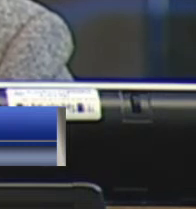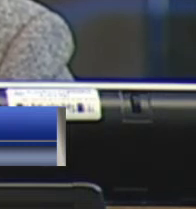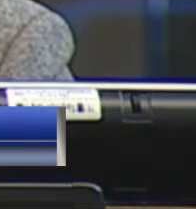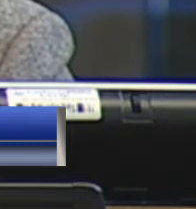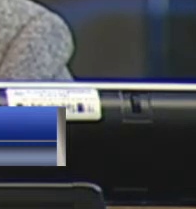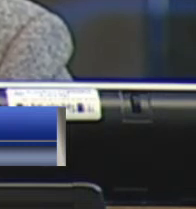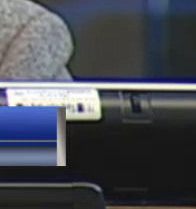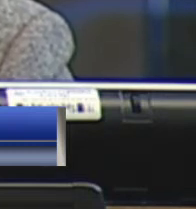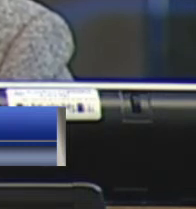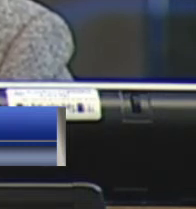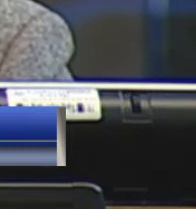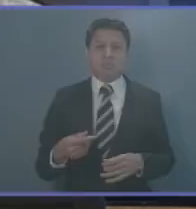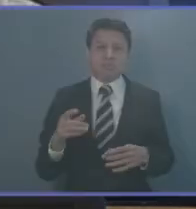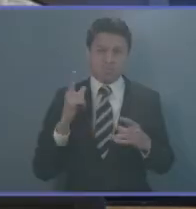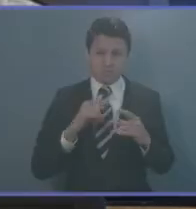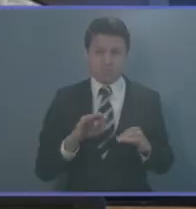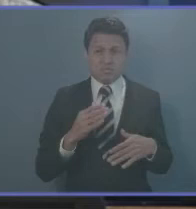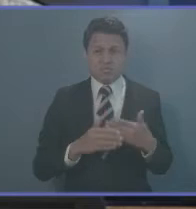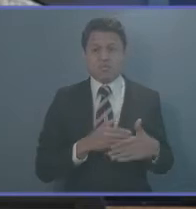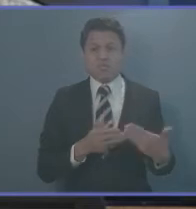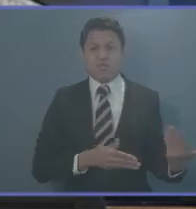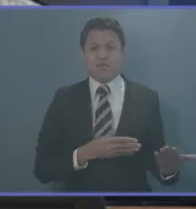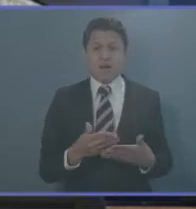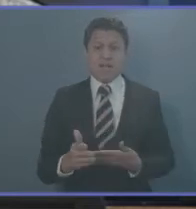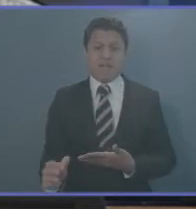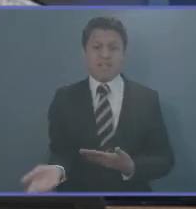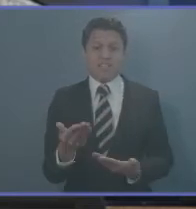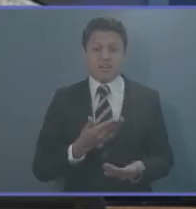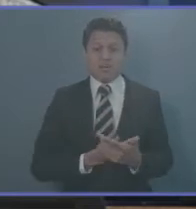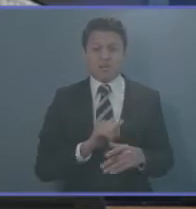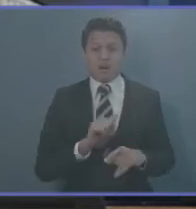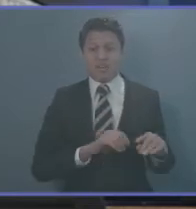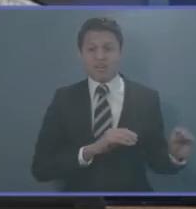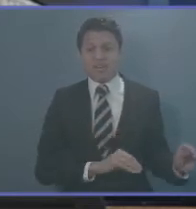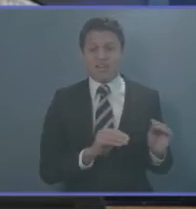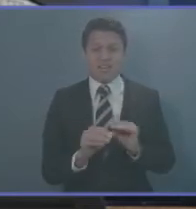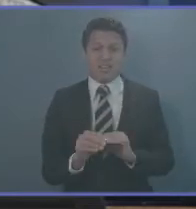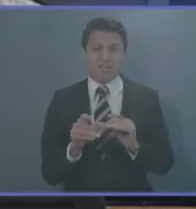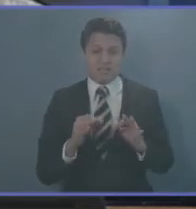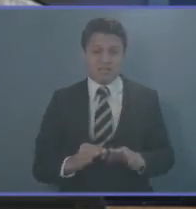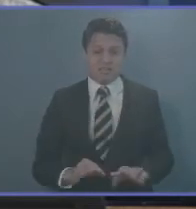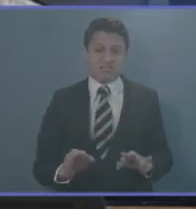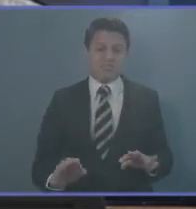el contribuyente y sus parientes hasta el cuarto grado de consanguinidad y segundo de afinidad,